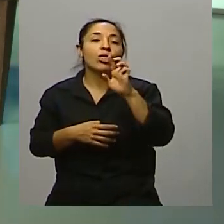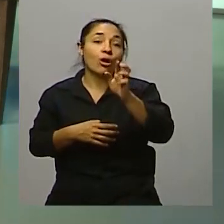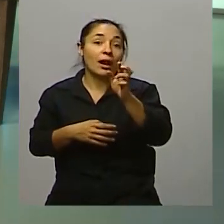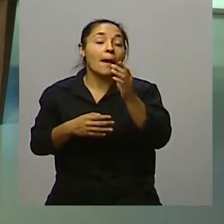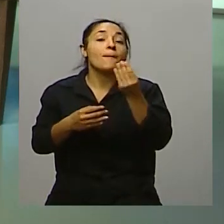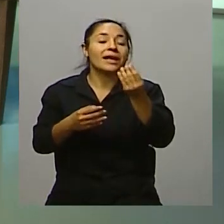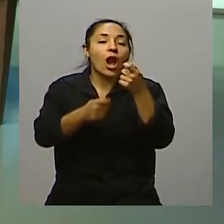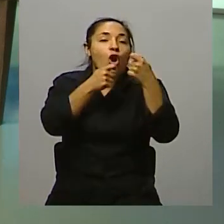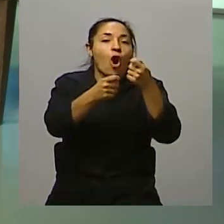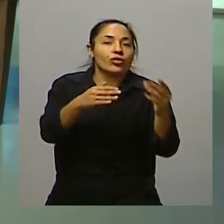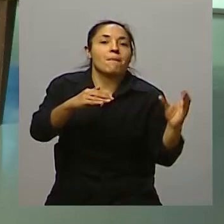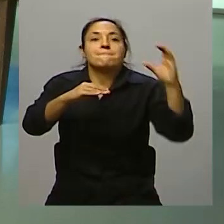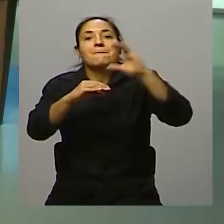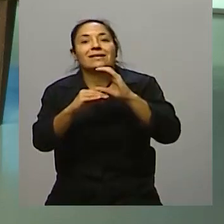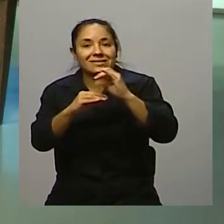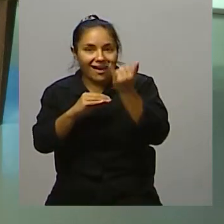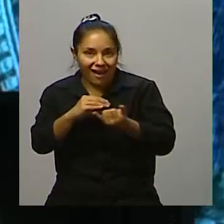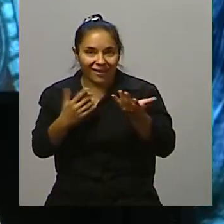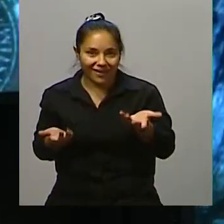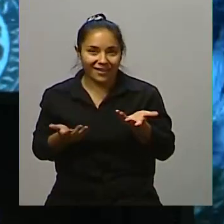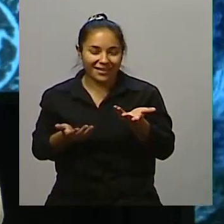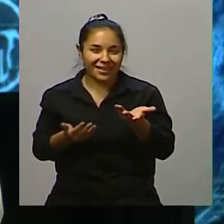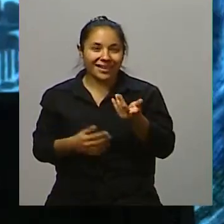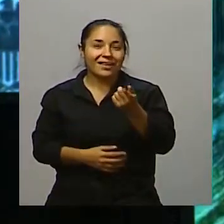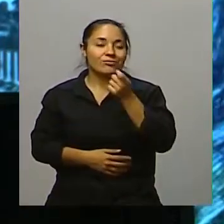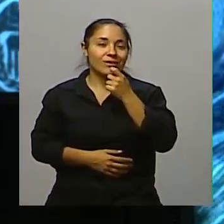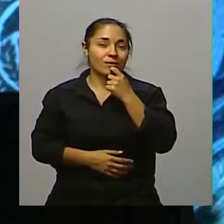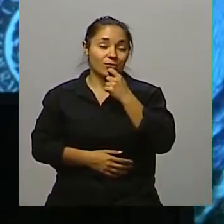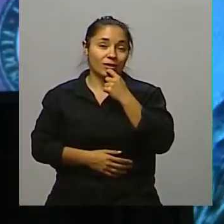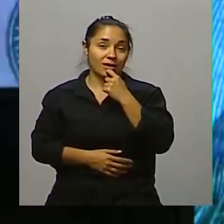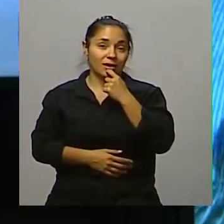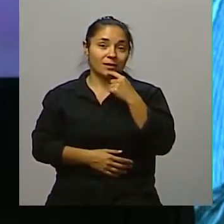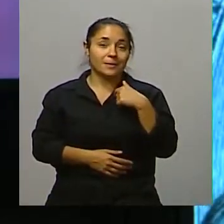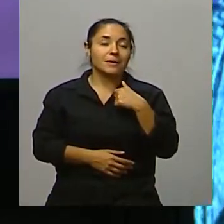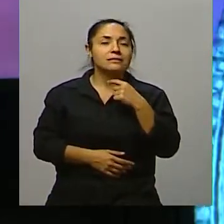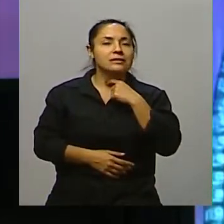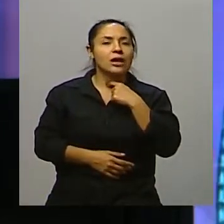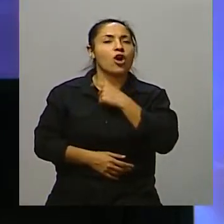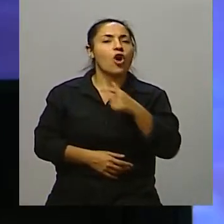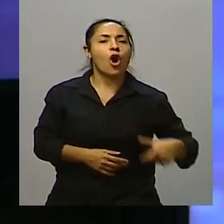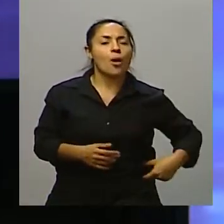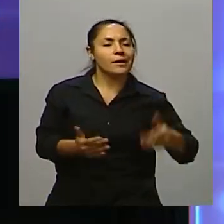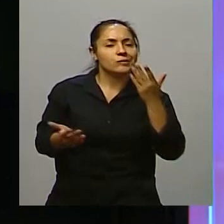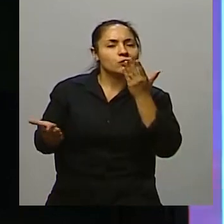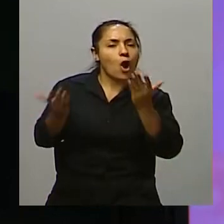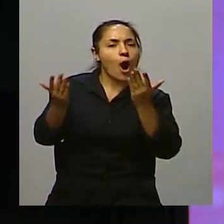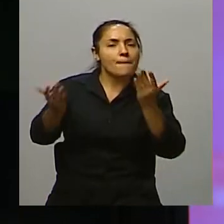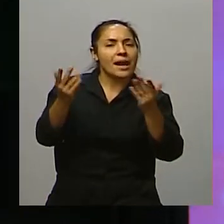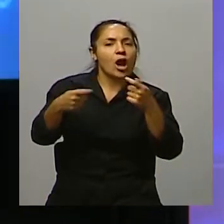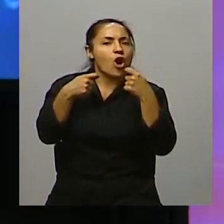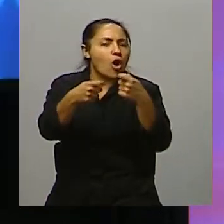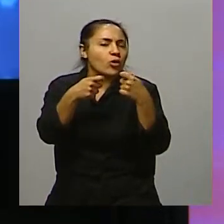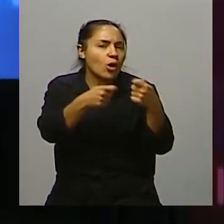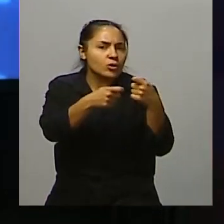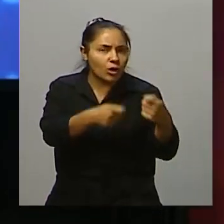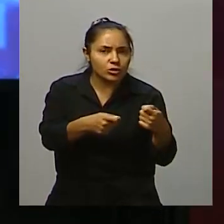genera. Entonces, cuando uno quiere evaluar contra qué costos tiene que comparar el Estado en su evaluación económica o socioeconómica, tiene que